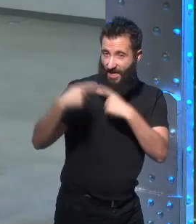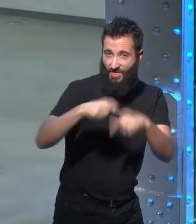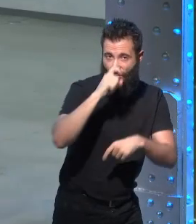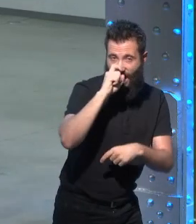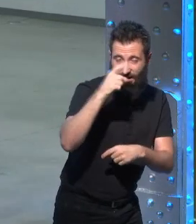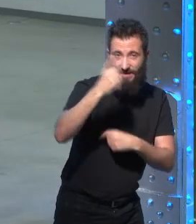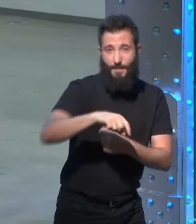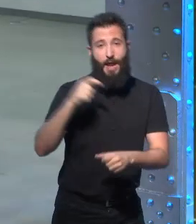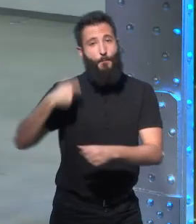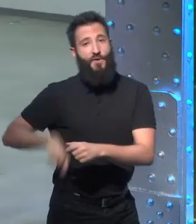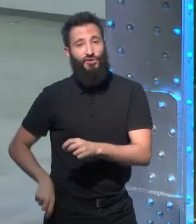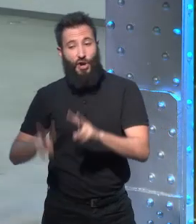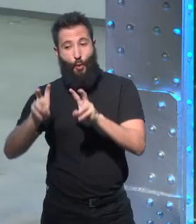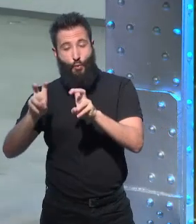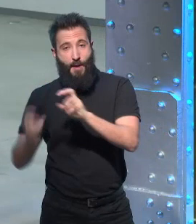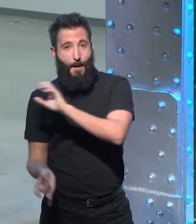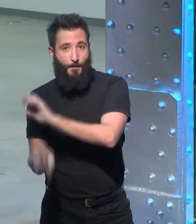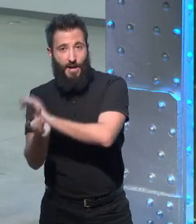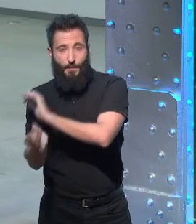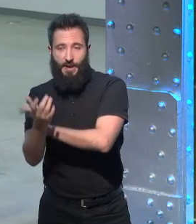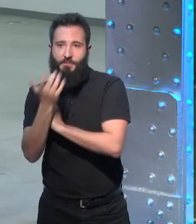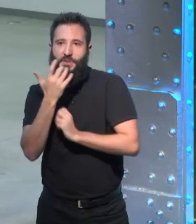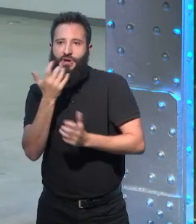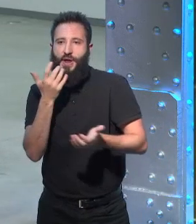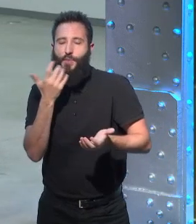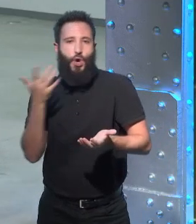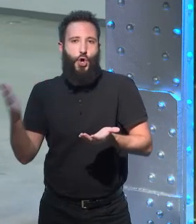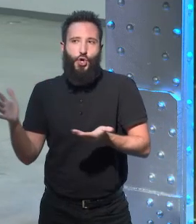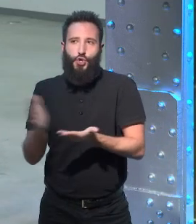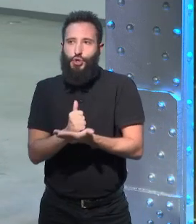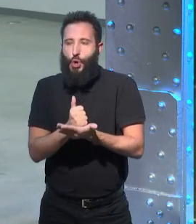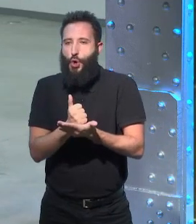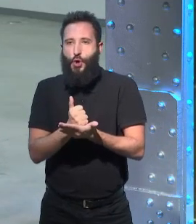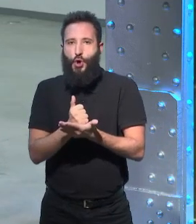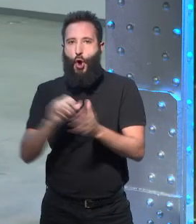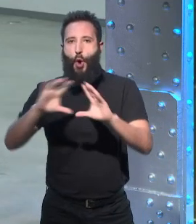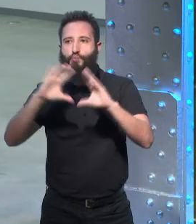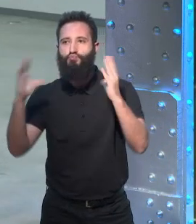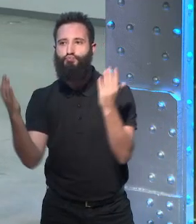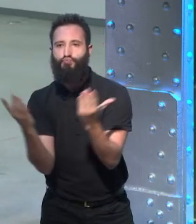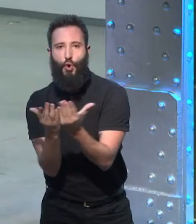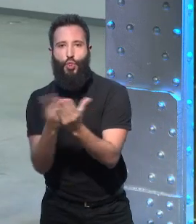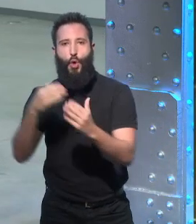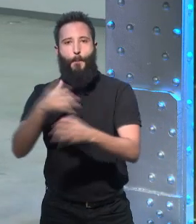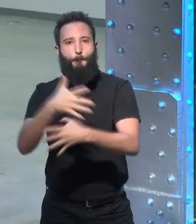profesiones totalmente nuevas, como lo que puede ser todo lo relacionado con el mundo del Big Data o